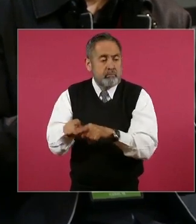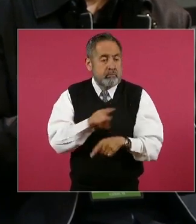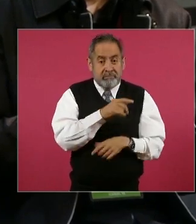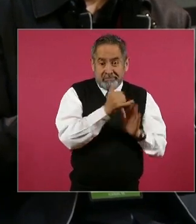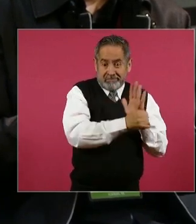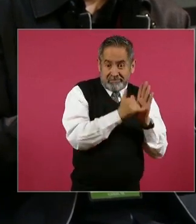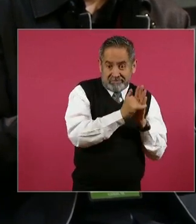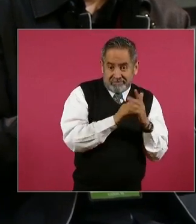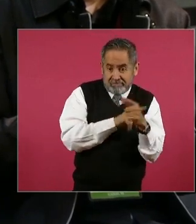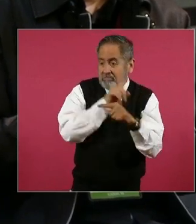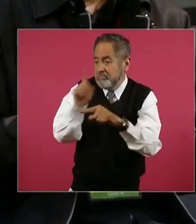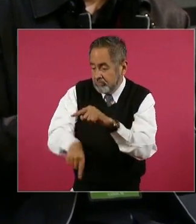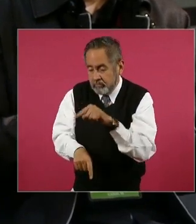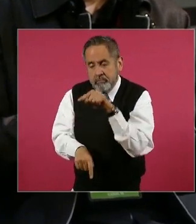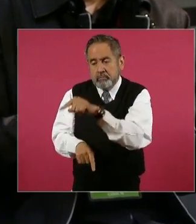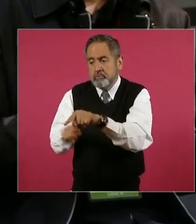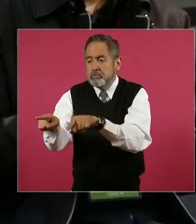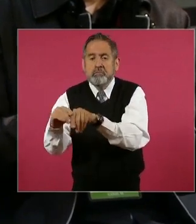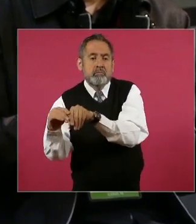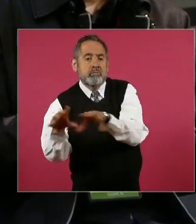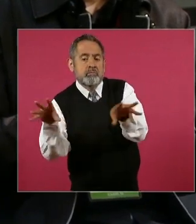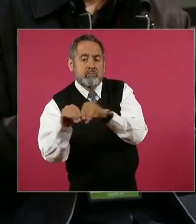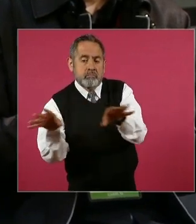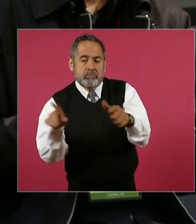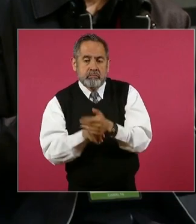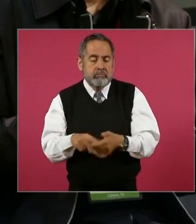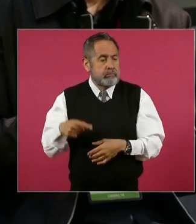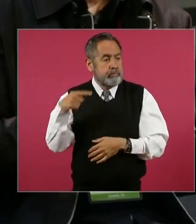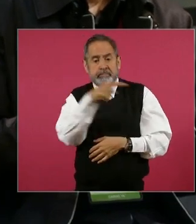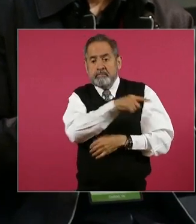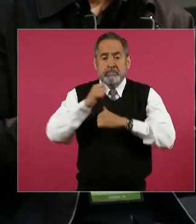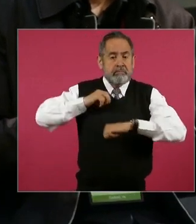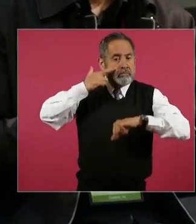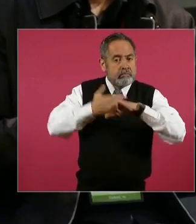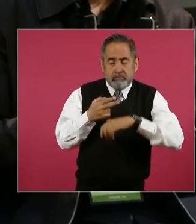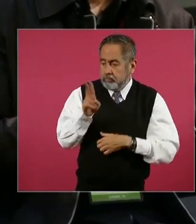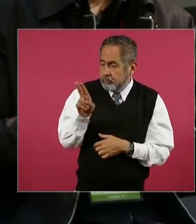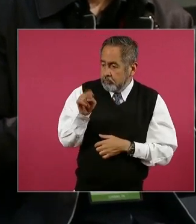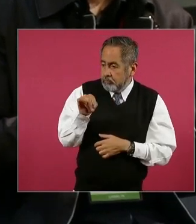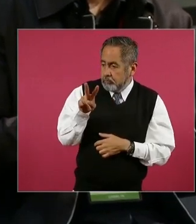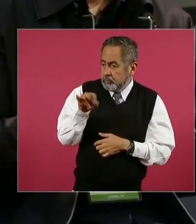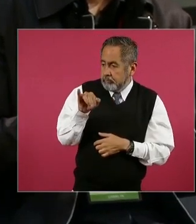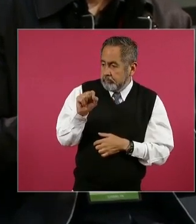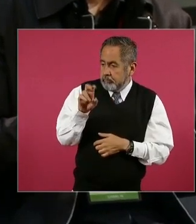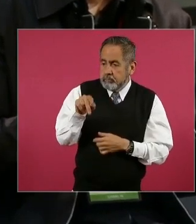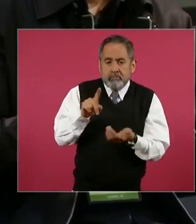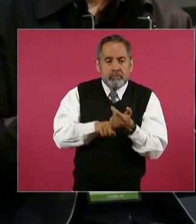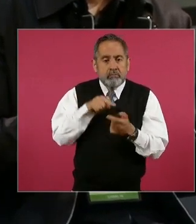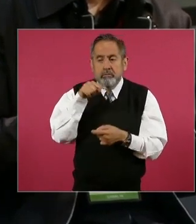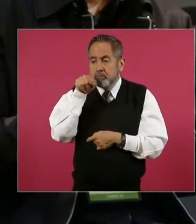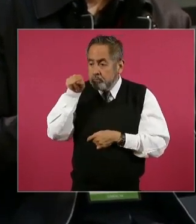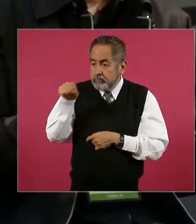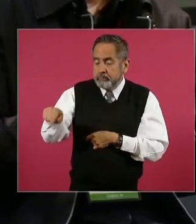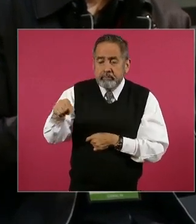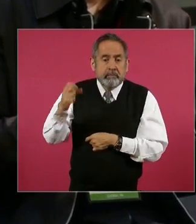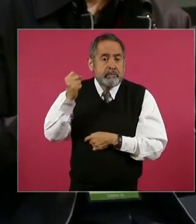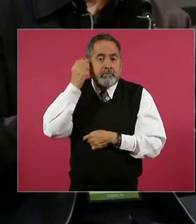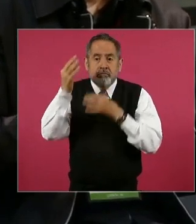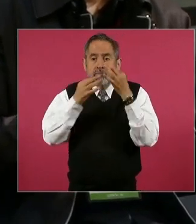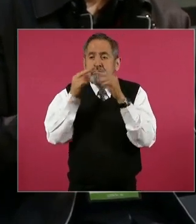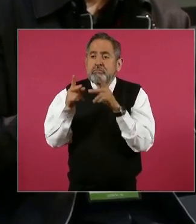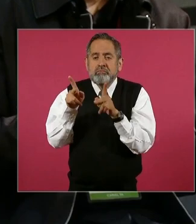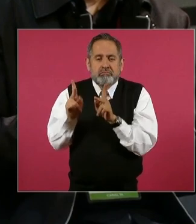realizado por el canal de Univisión por un fragmento de una mañanera o